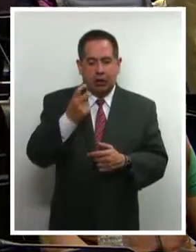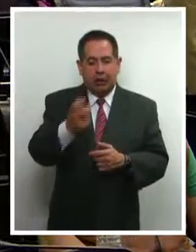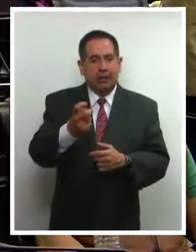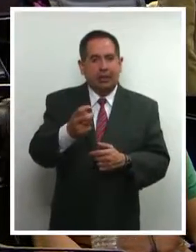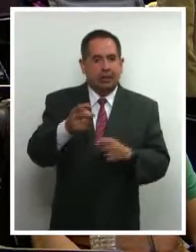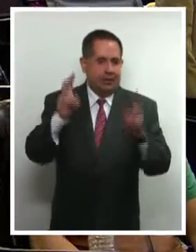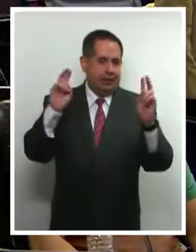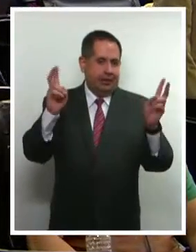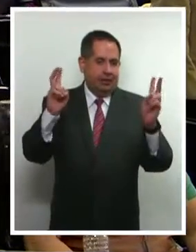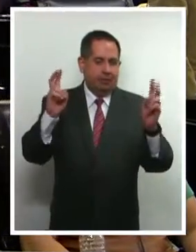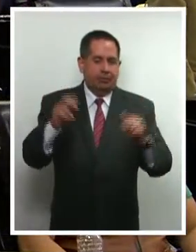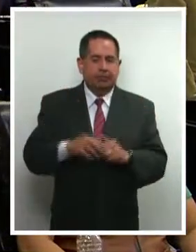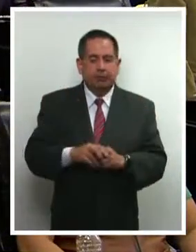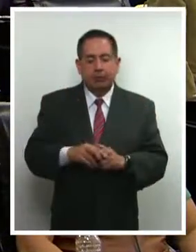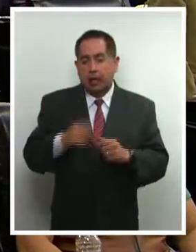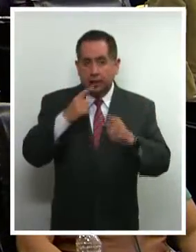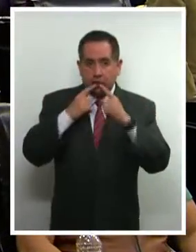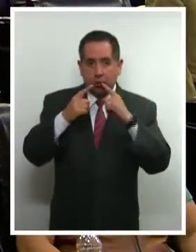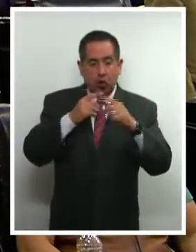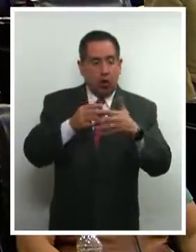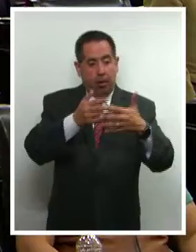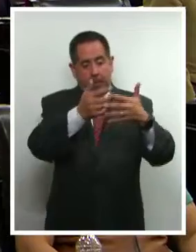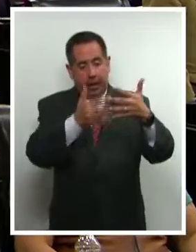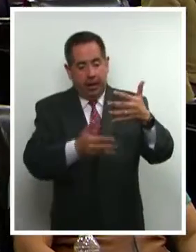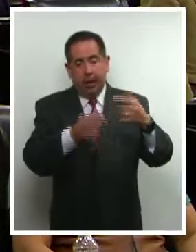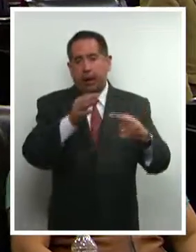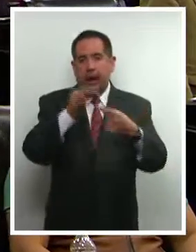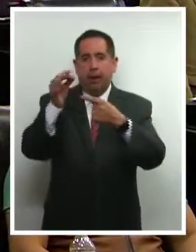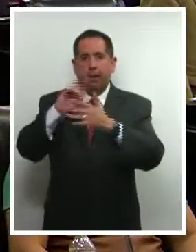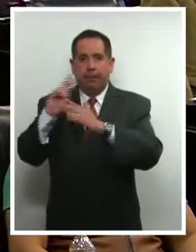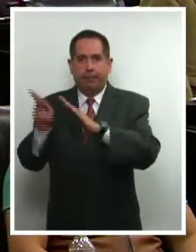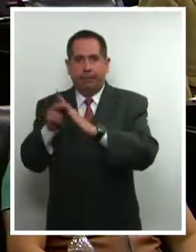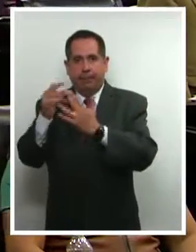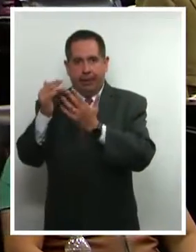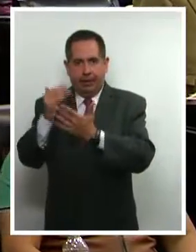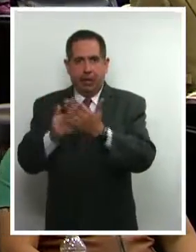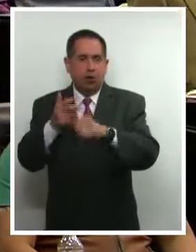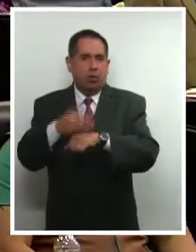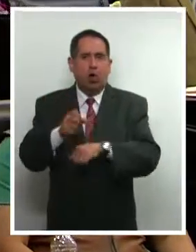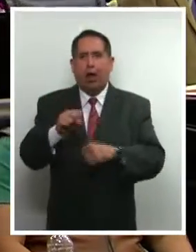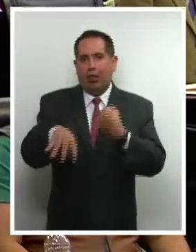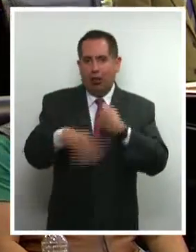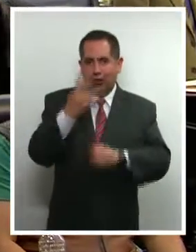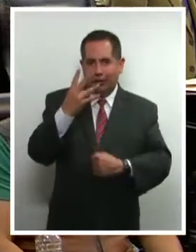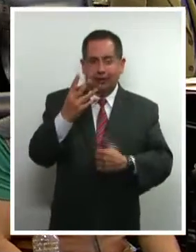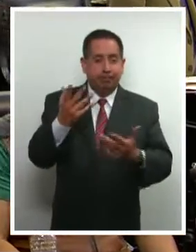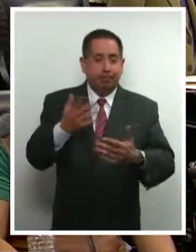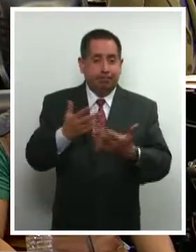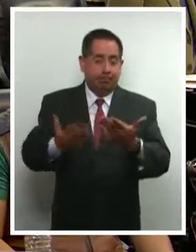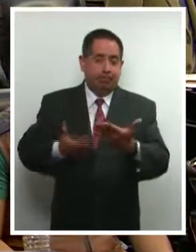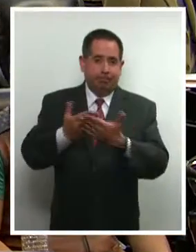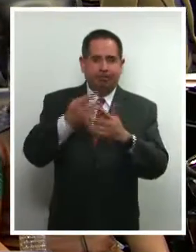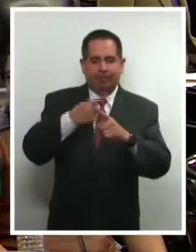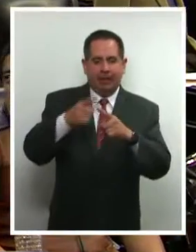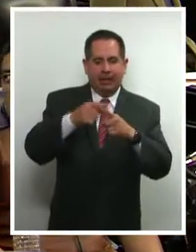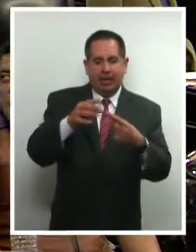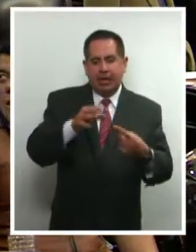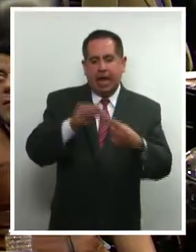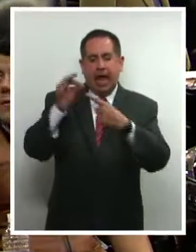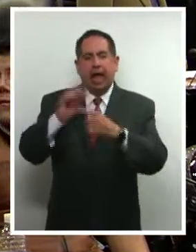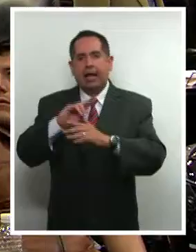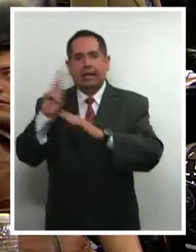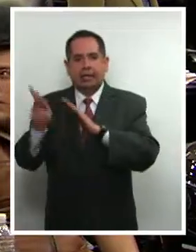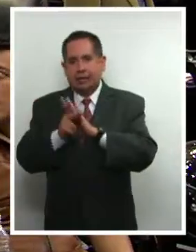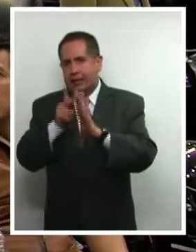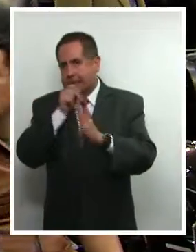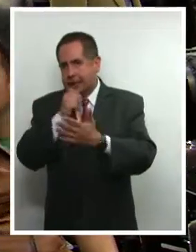este tema. En la discusión en lo particular de este artículo 14, donde fueron presentadas diversas reservas